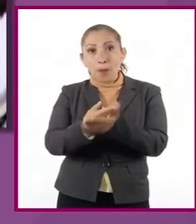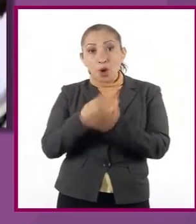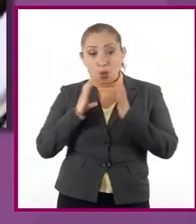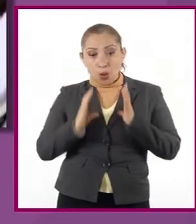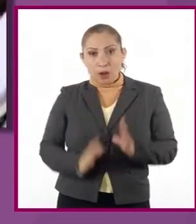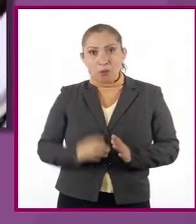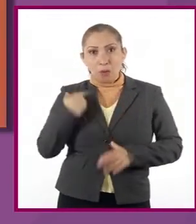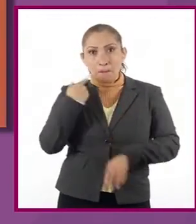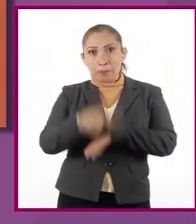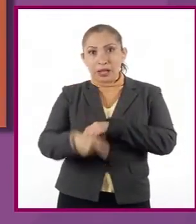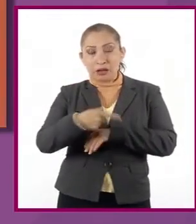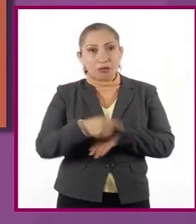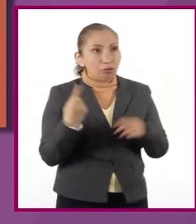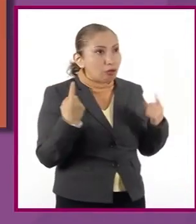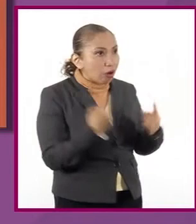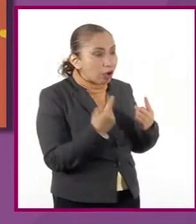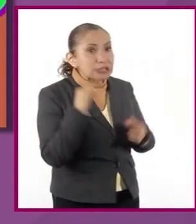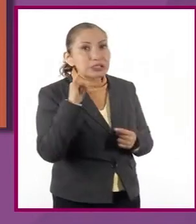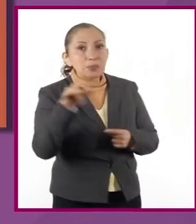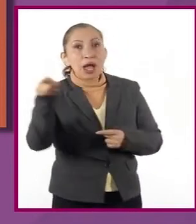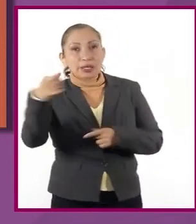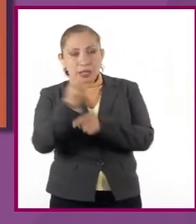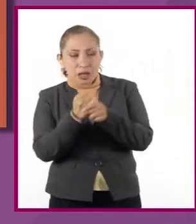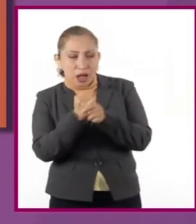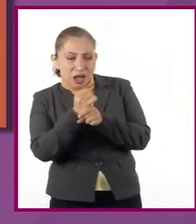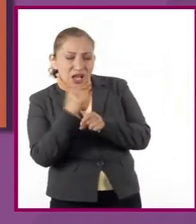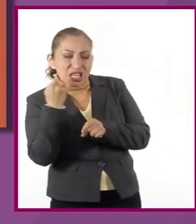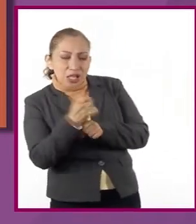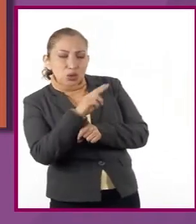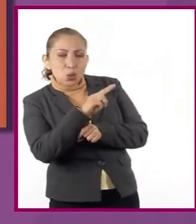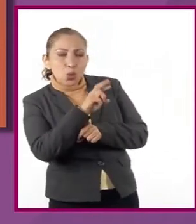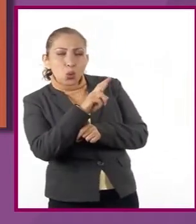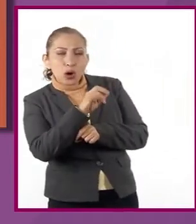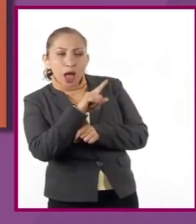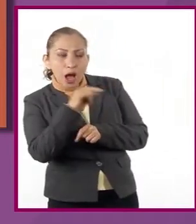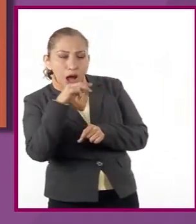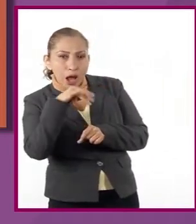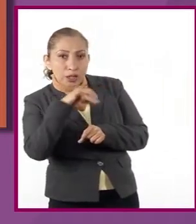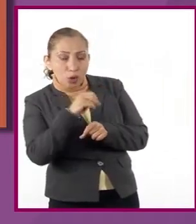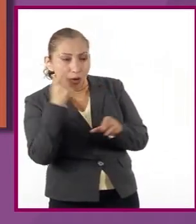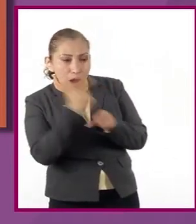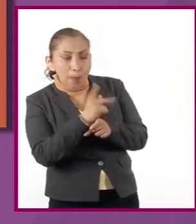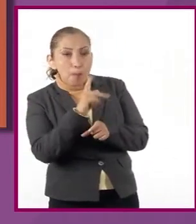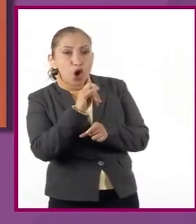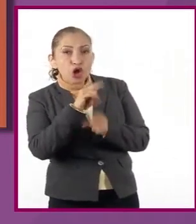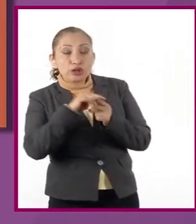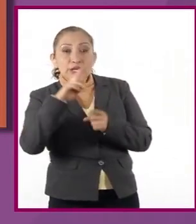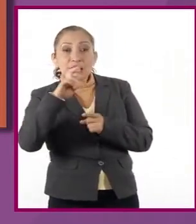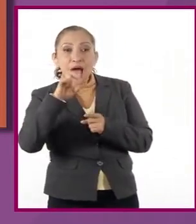está radiactivo. ¿Qué? Sí, porque investigó la radioactividad del uranio y descubrió el polonio y el radio.